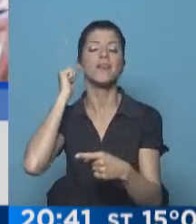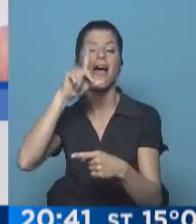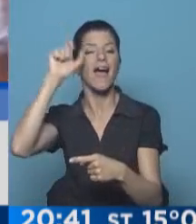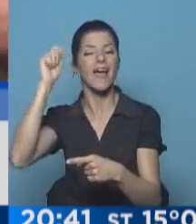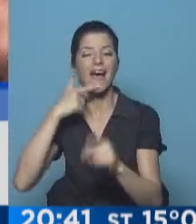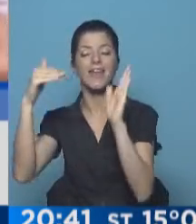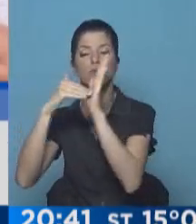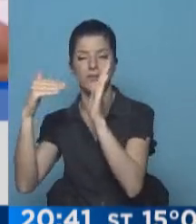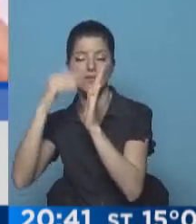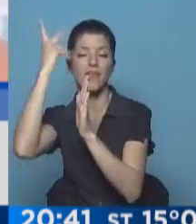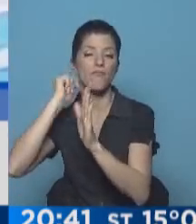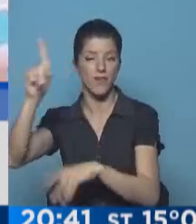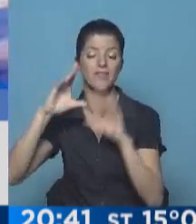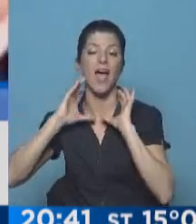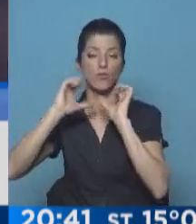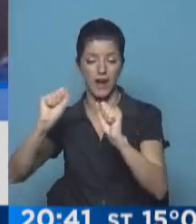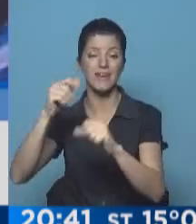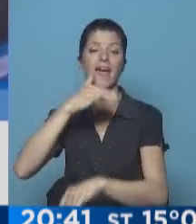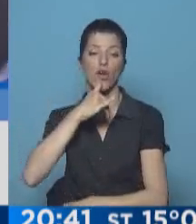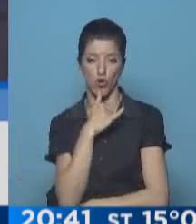Zelanda Francia y Australia